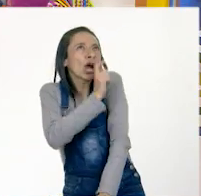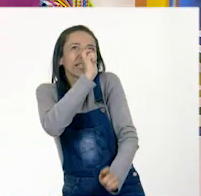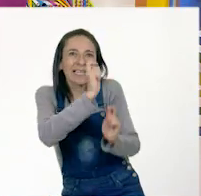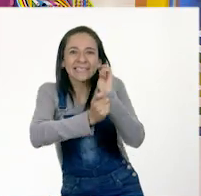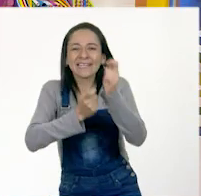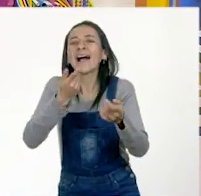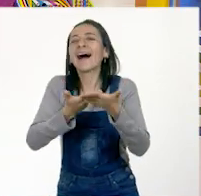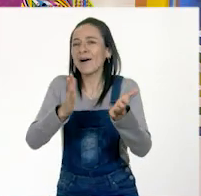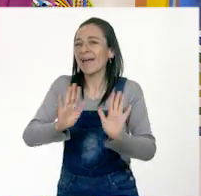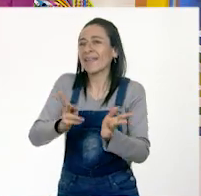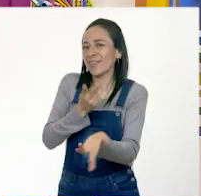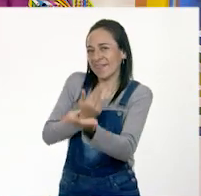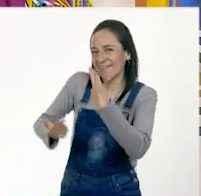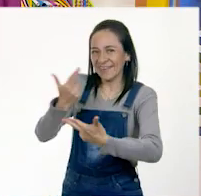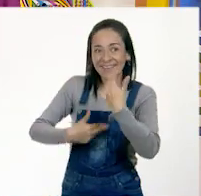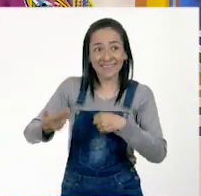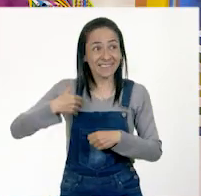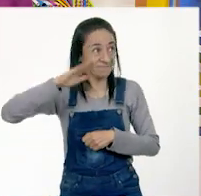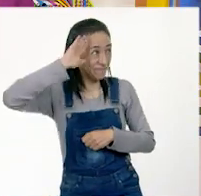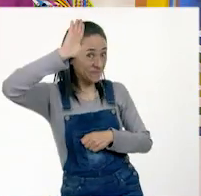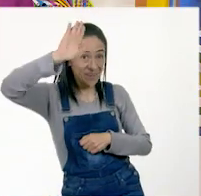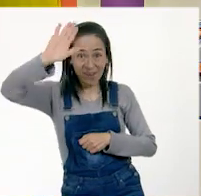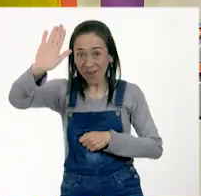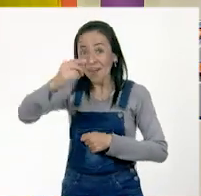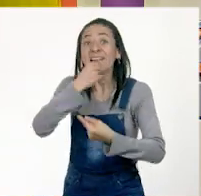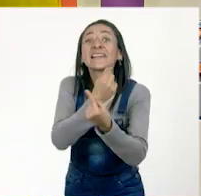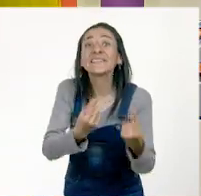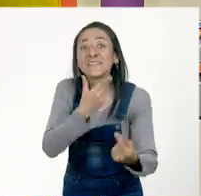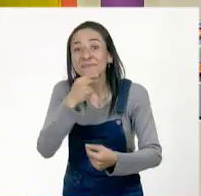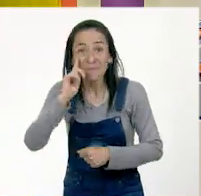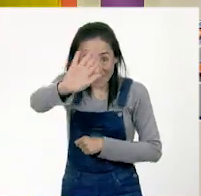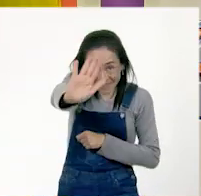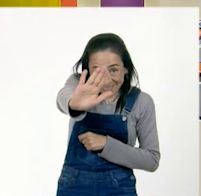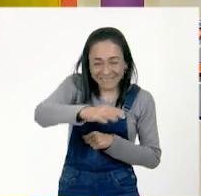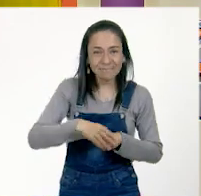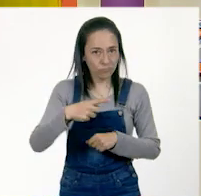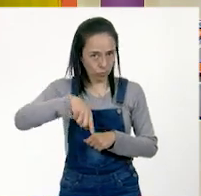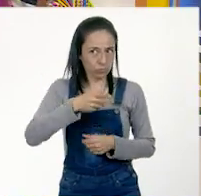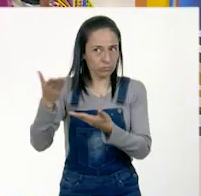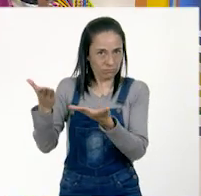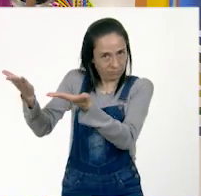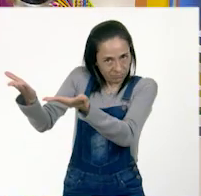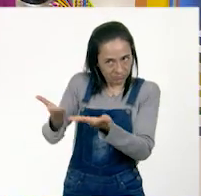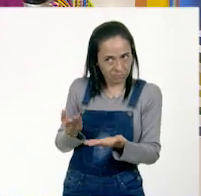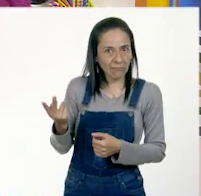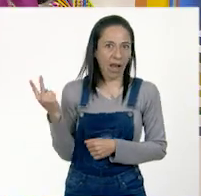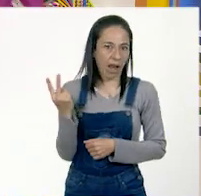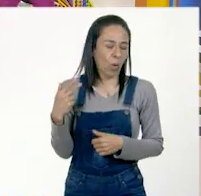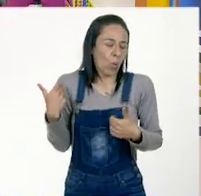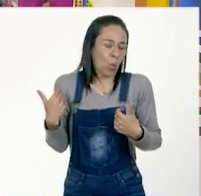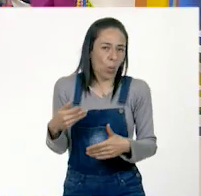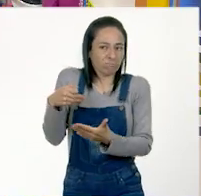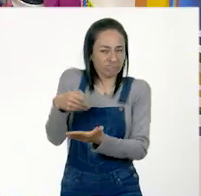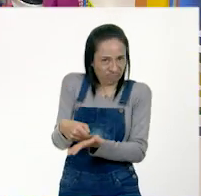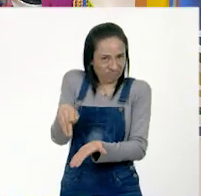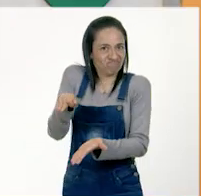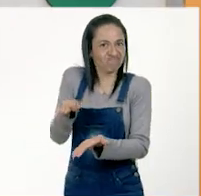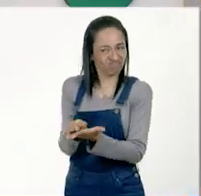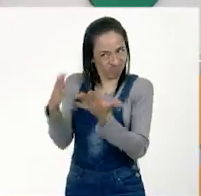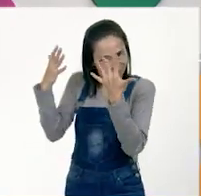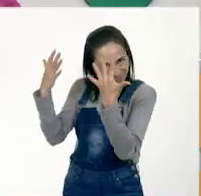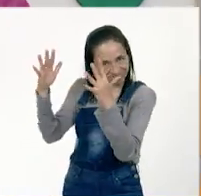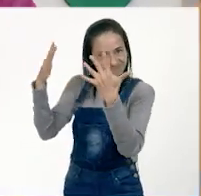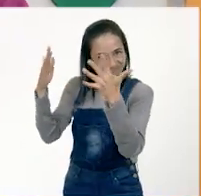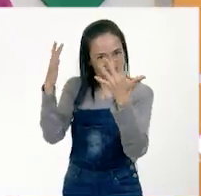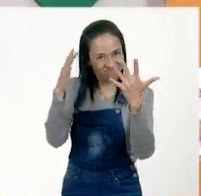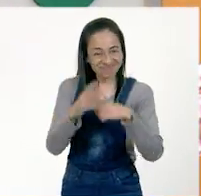¡Hola, niñas y niños! ¡Hola, Ari! Recibamos a nuestras astronautas como heroínas, que lo son. ¿Qué tal,